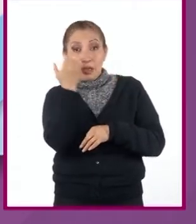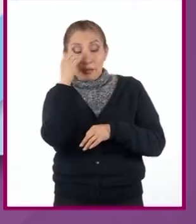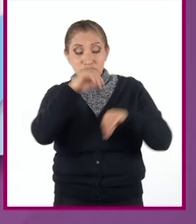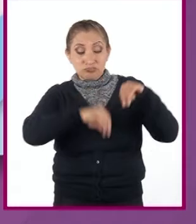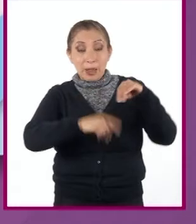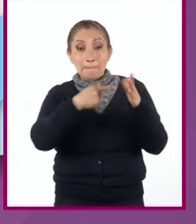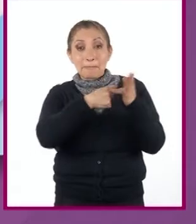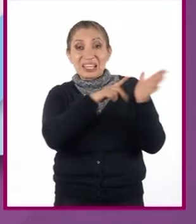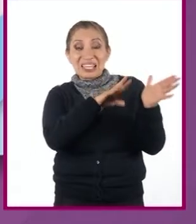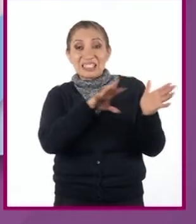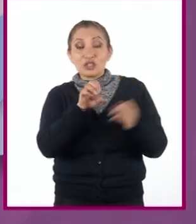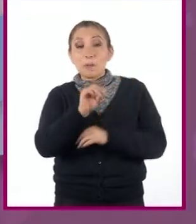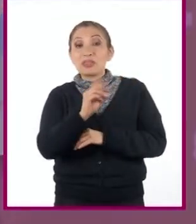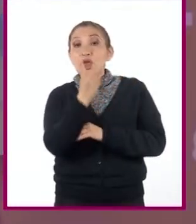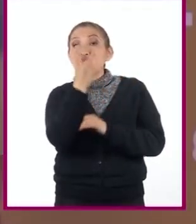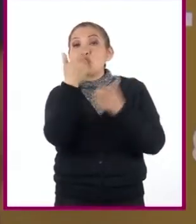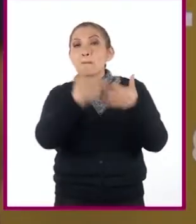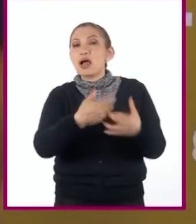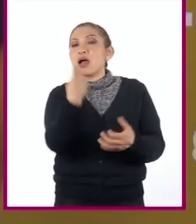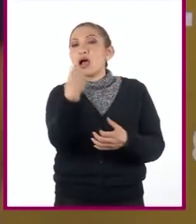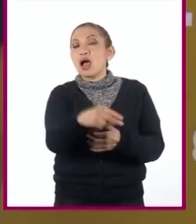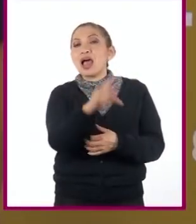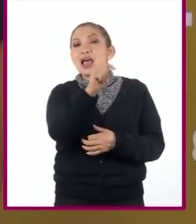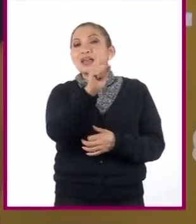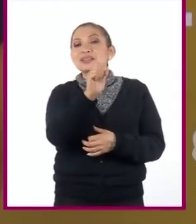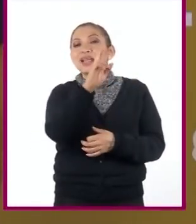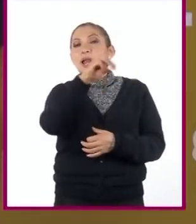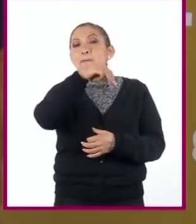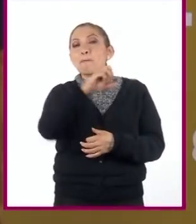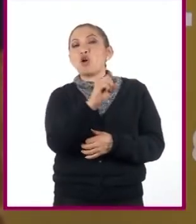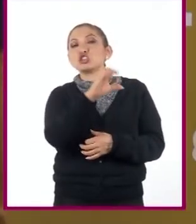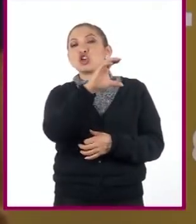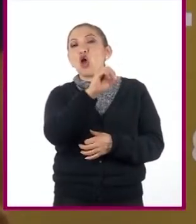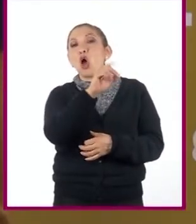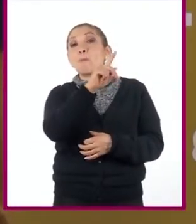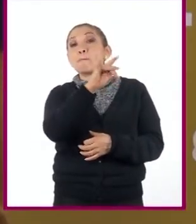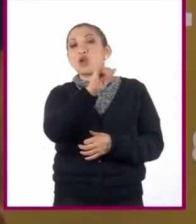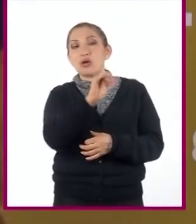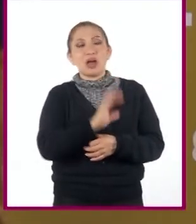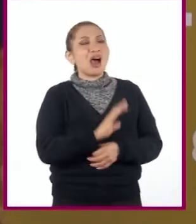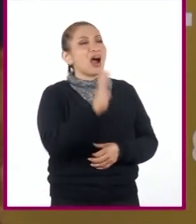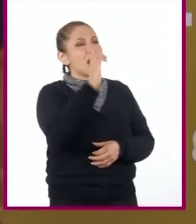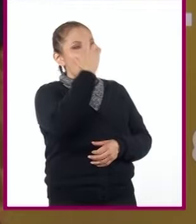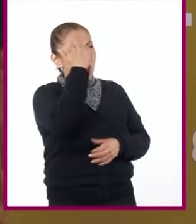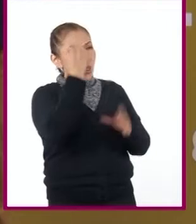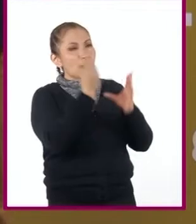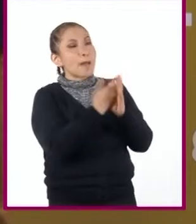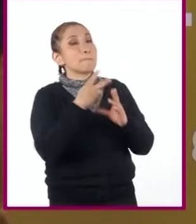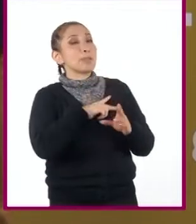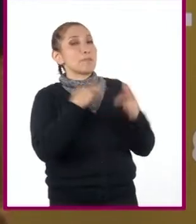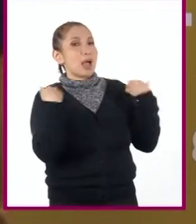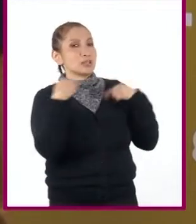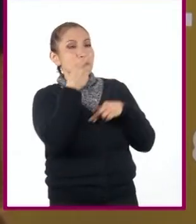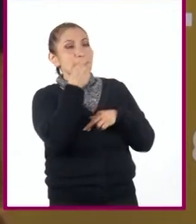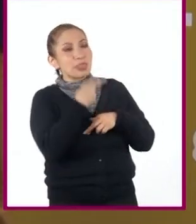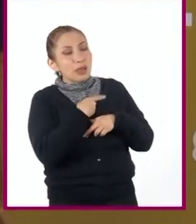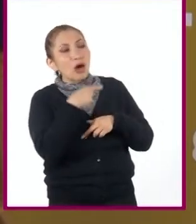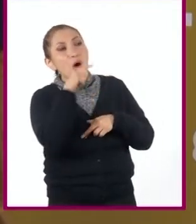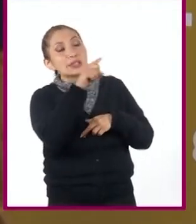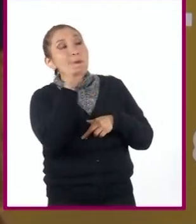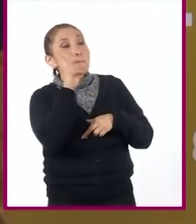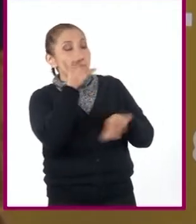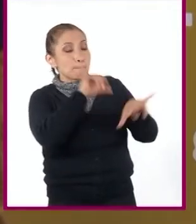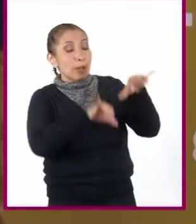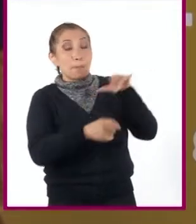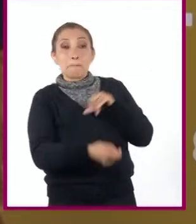en 1592 un instrumento llamado termoscopio. Recuerdo esa clase. Mi maestro nos dijo que este